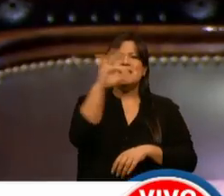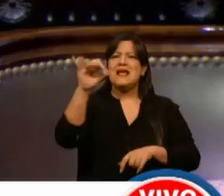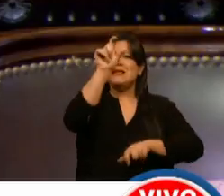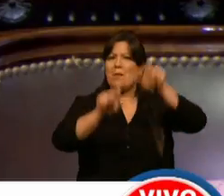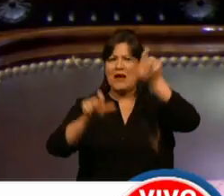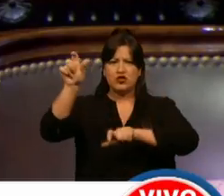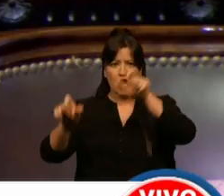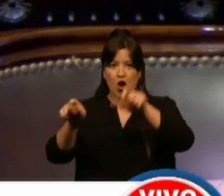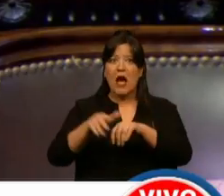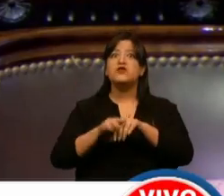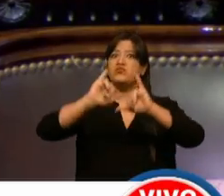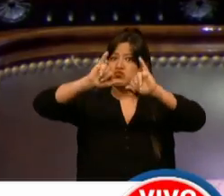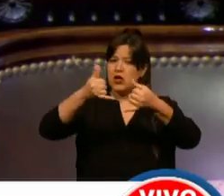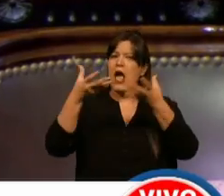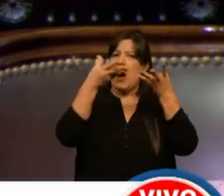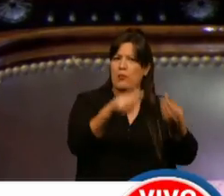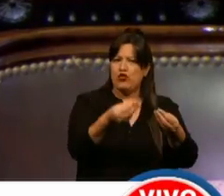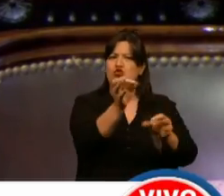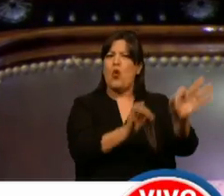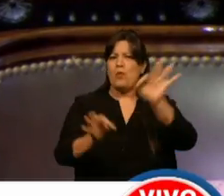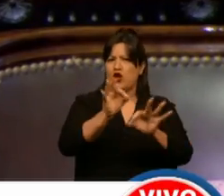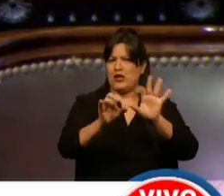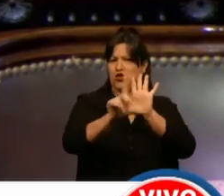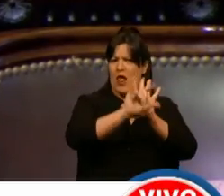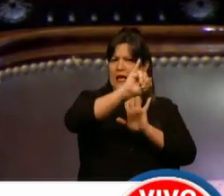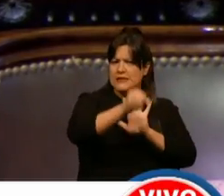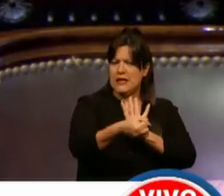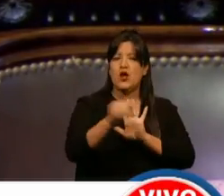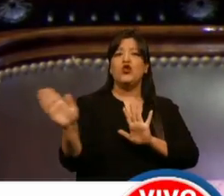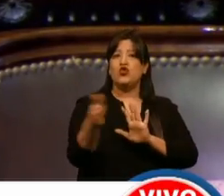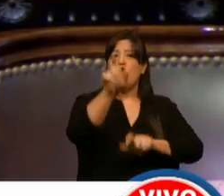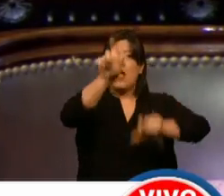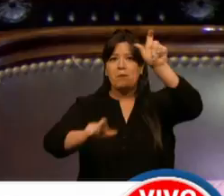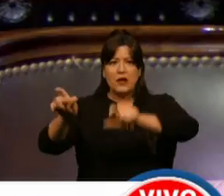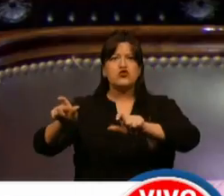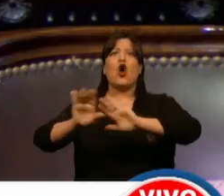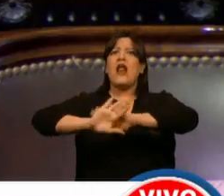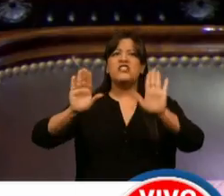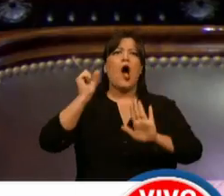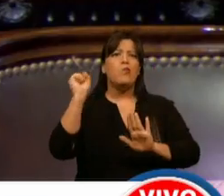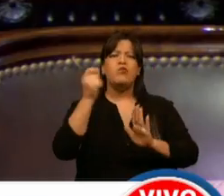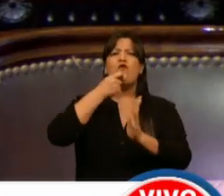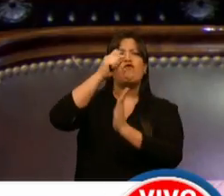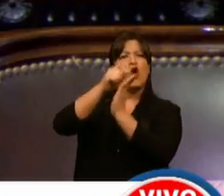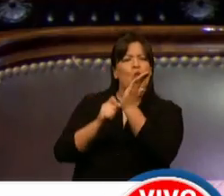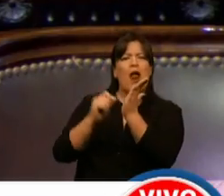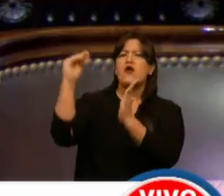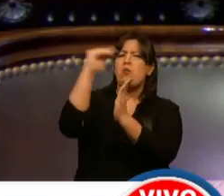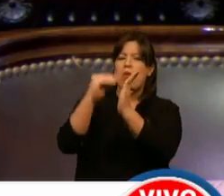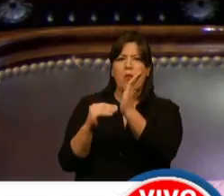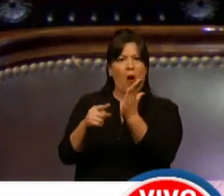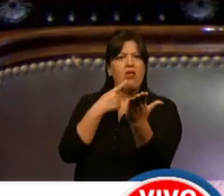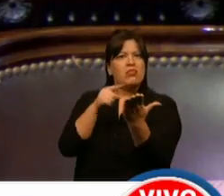personas adhirieron a este proyecto tuvieron la voluntad de llenar un formulario y expresar sus